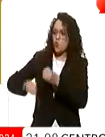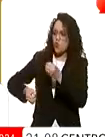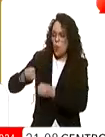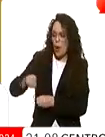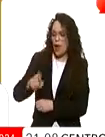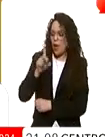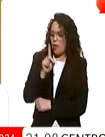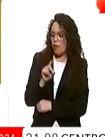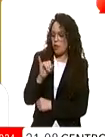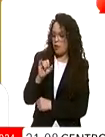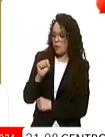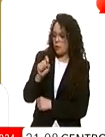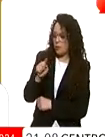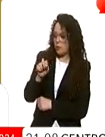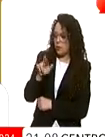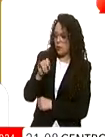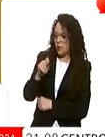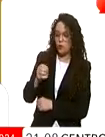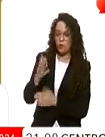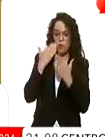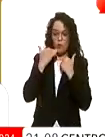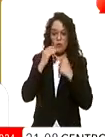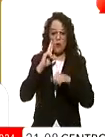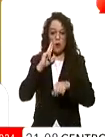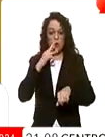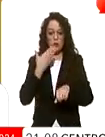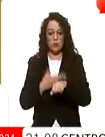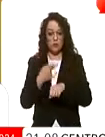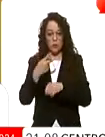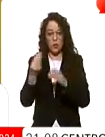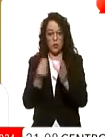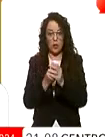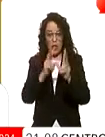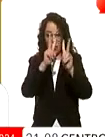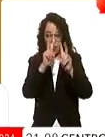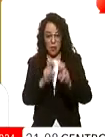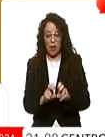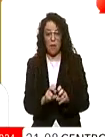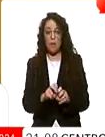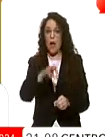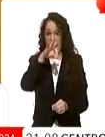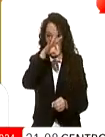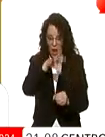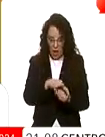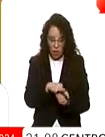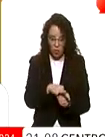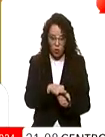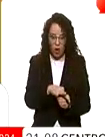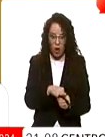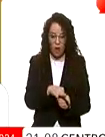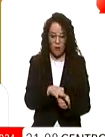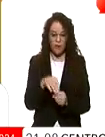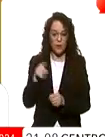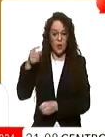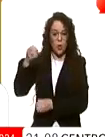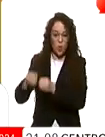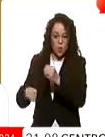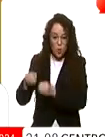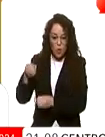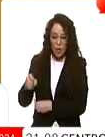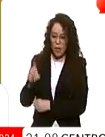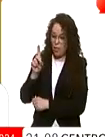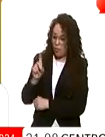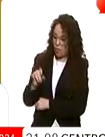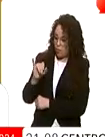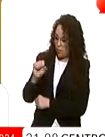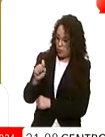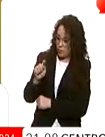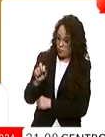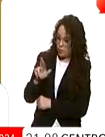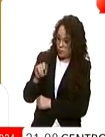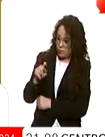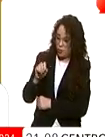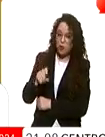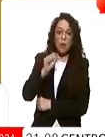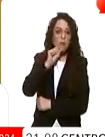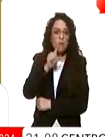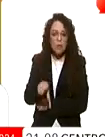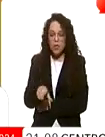de facultades en materia electoral, a pesar de que los jueces de distrito tampoco pueden